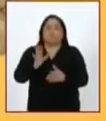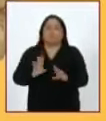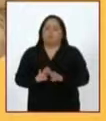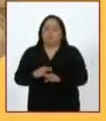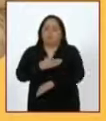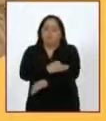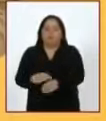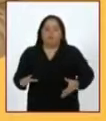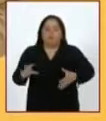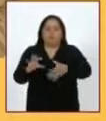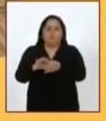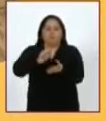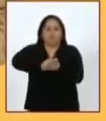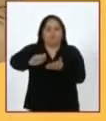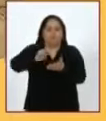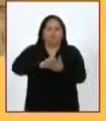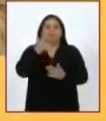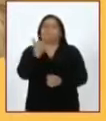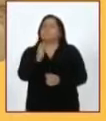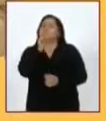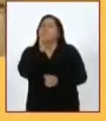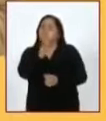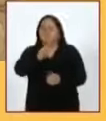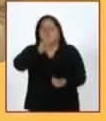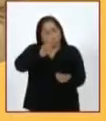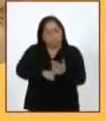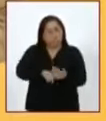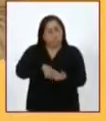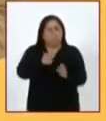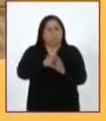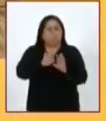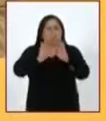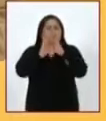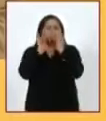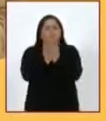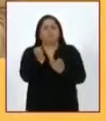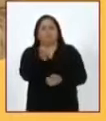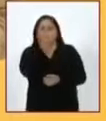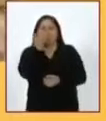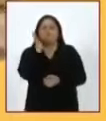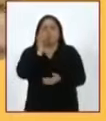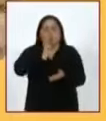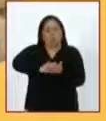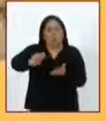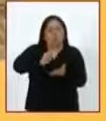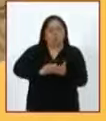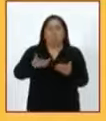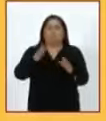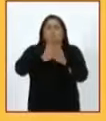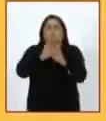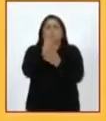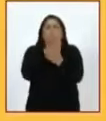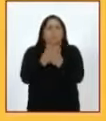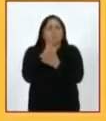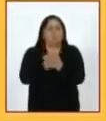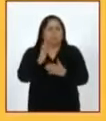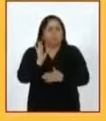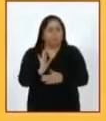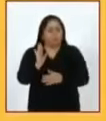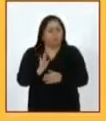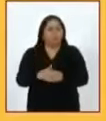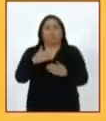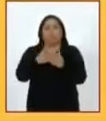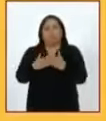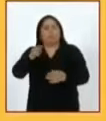familiarizado con las narraciones e incluso dentro de su formación escolar ya han escrito textos como cuentos. Así que